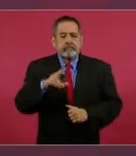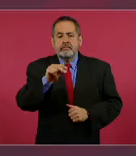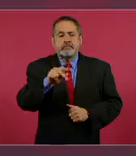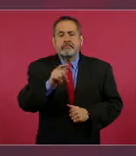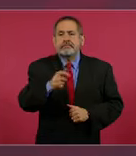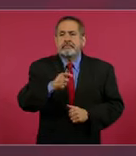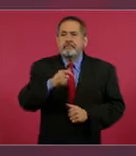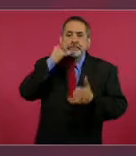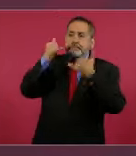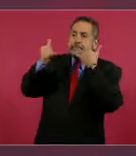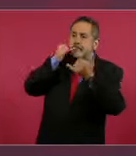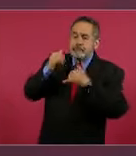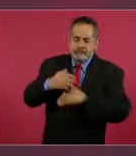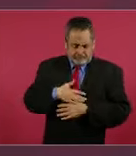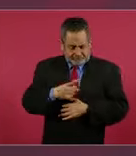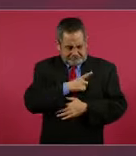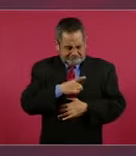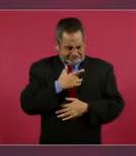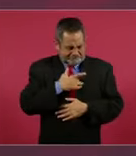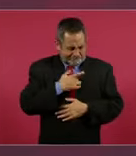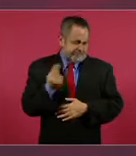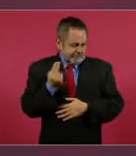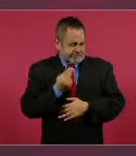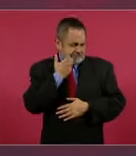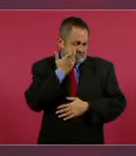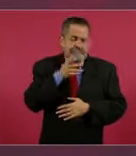conveniente automedicarse, ¿no?